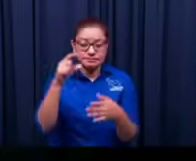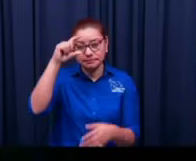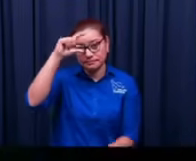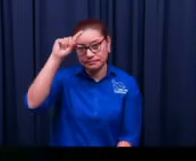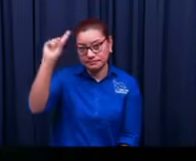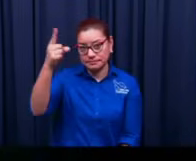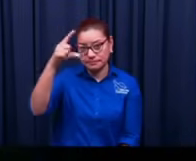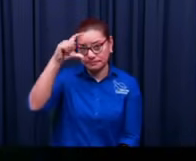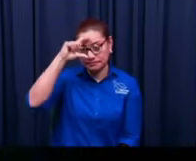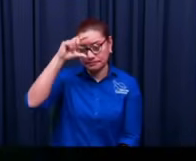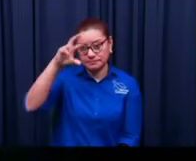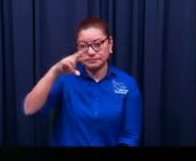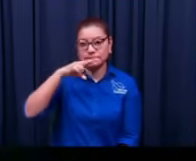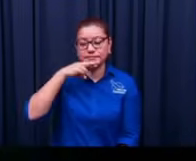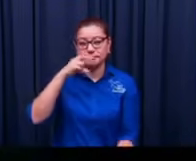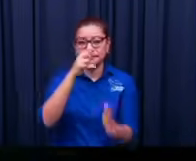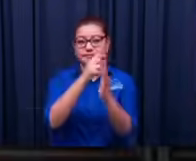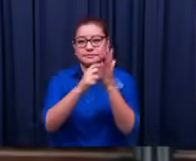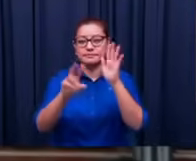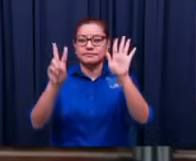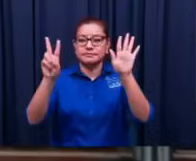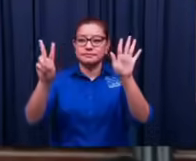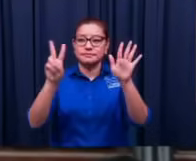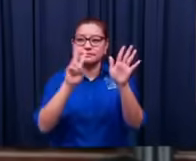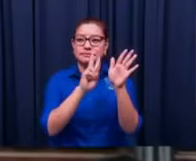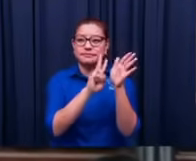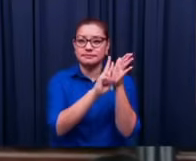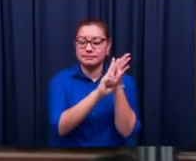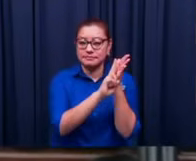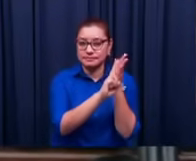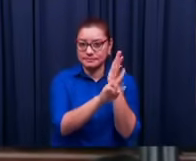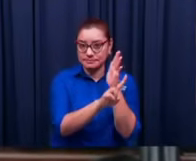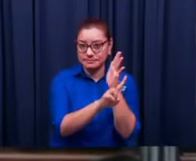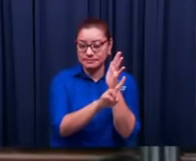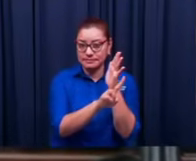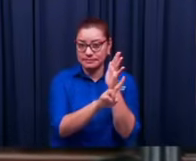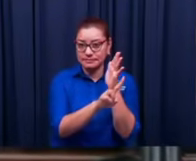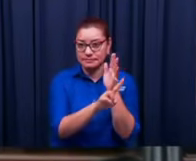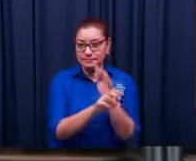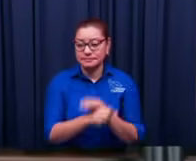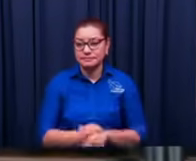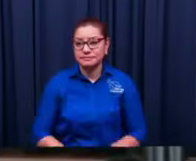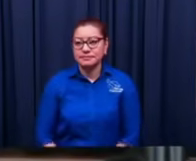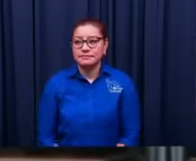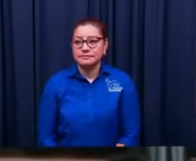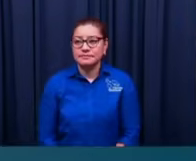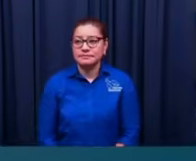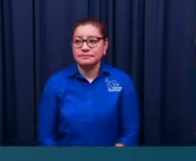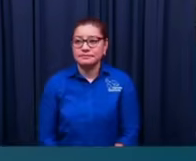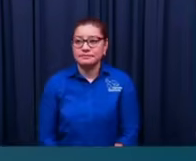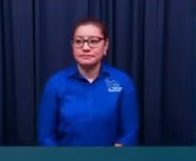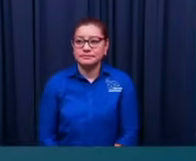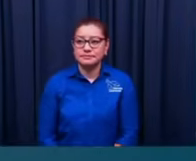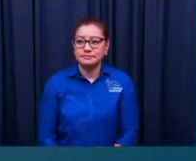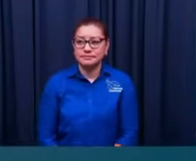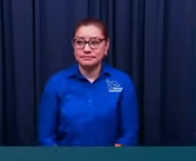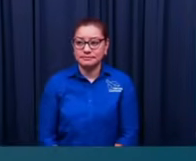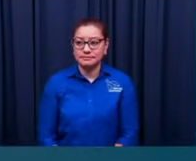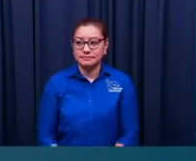instrucciones que el apóstol Pablo da. Y entonces, pero Mire pues,